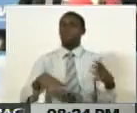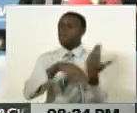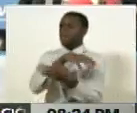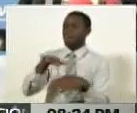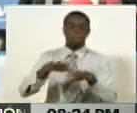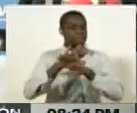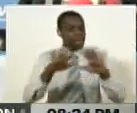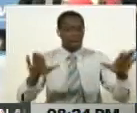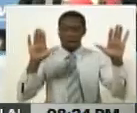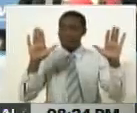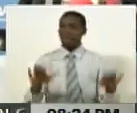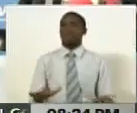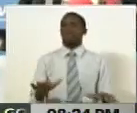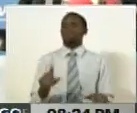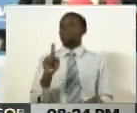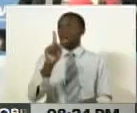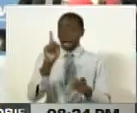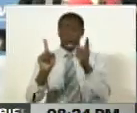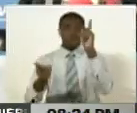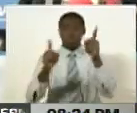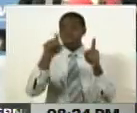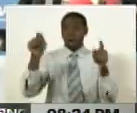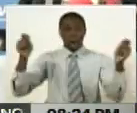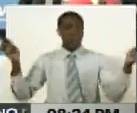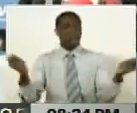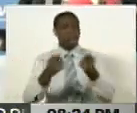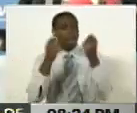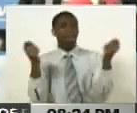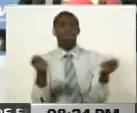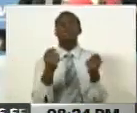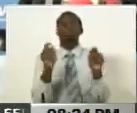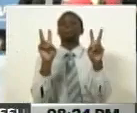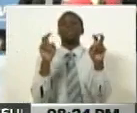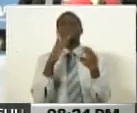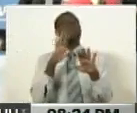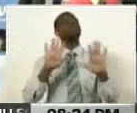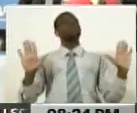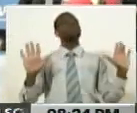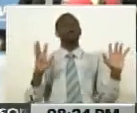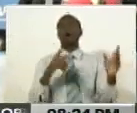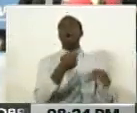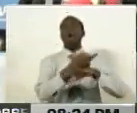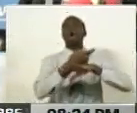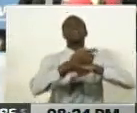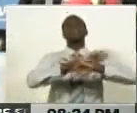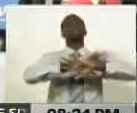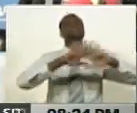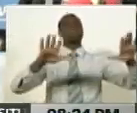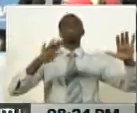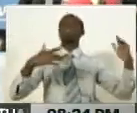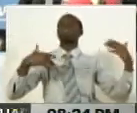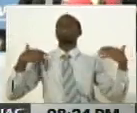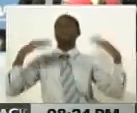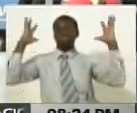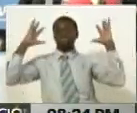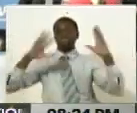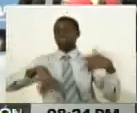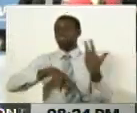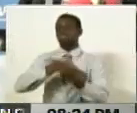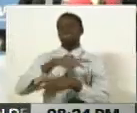han querido promover con la llamada ingobernabilidad prácticamente colocarnos al